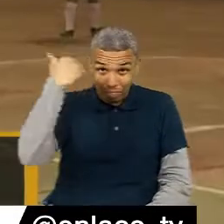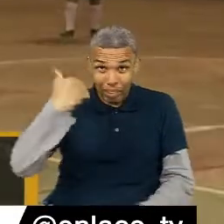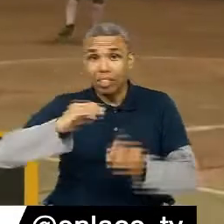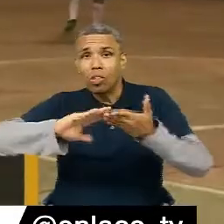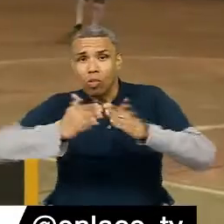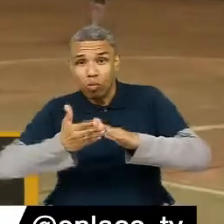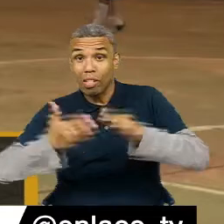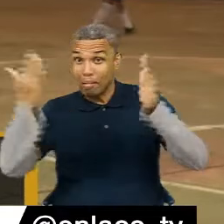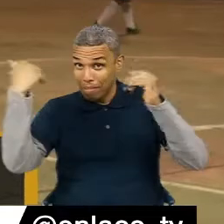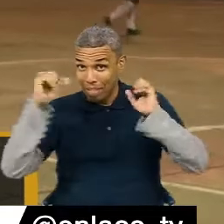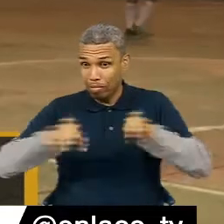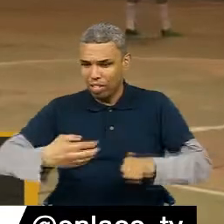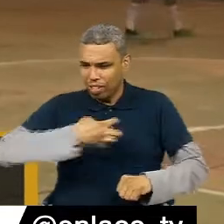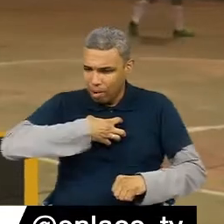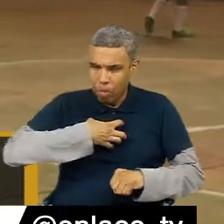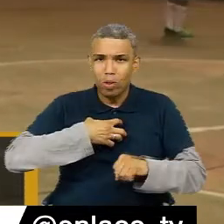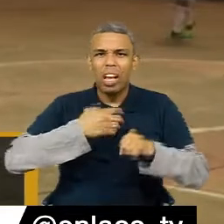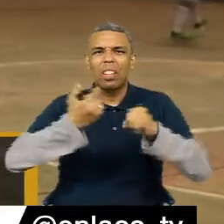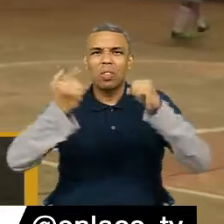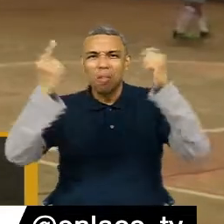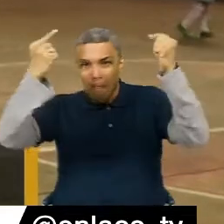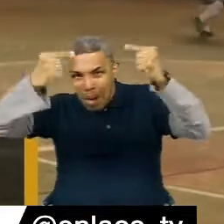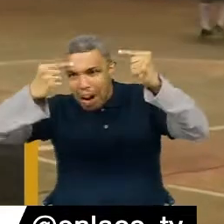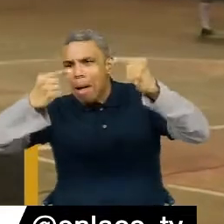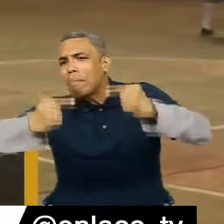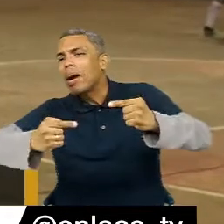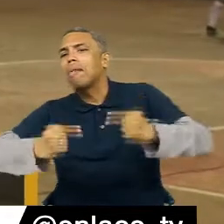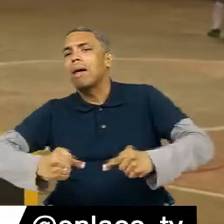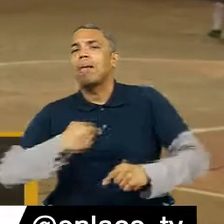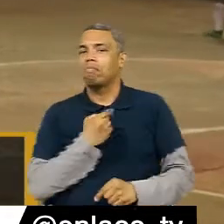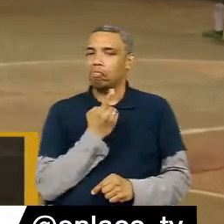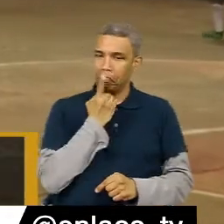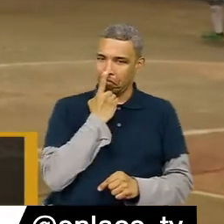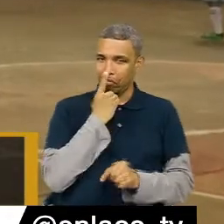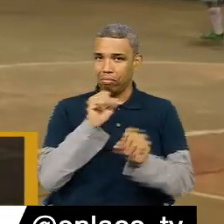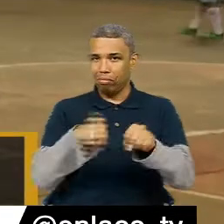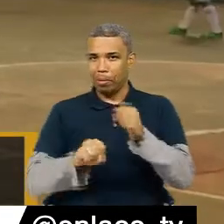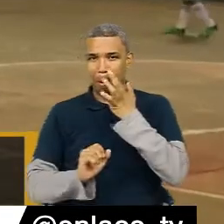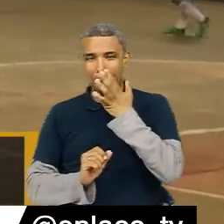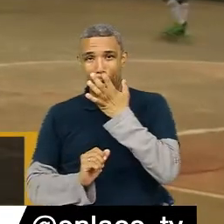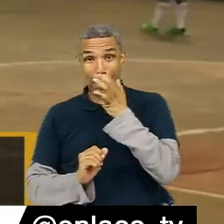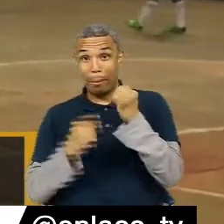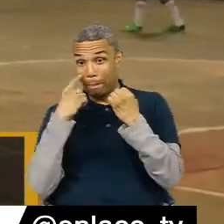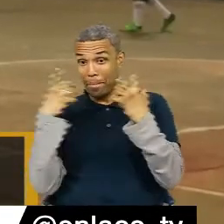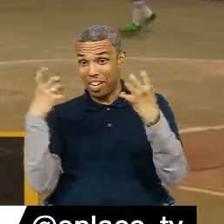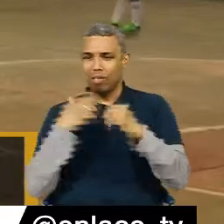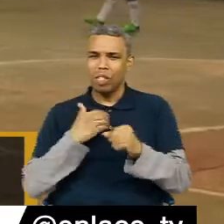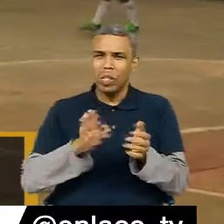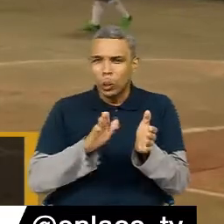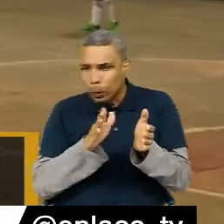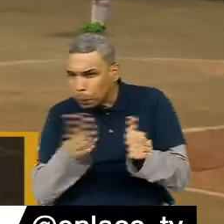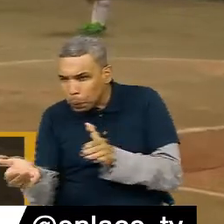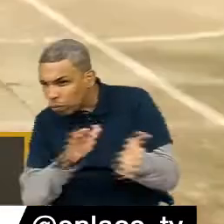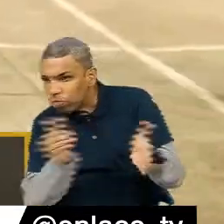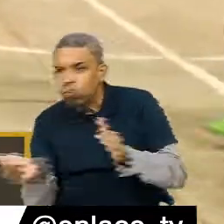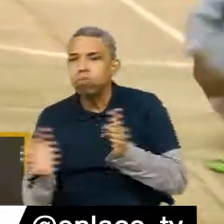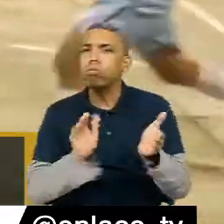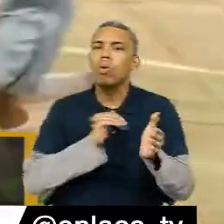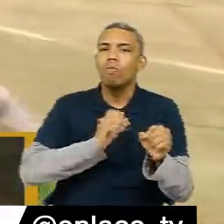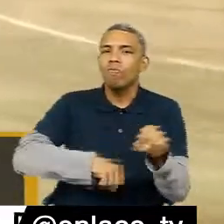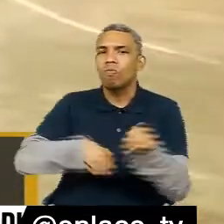cancha polideportiva del barrio El Progreso, en familia. Tenemos grandes espectáculos como los grandes jugadores que tenemos aquí de microfútbol